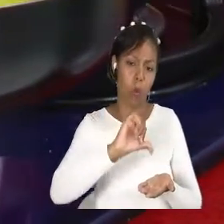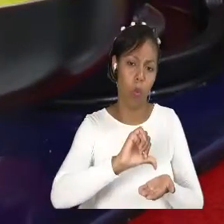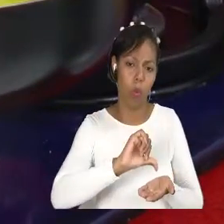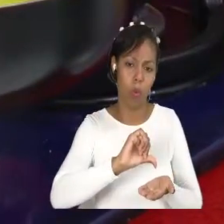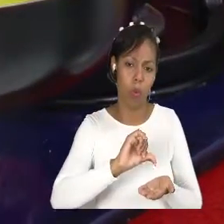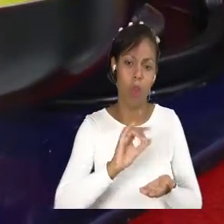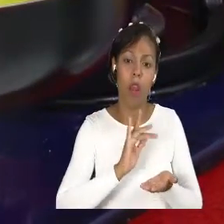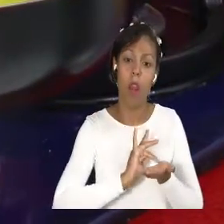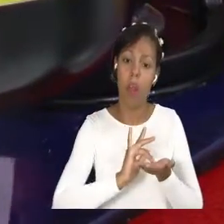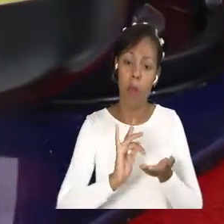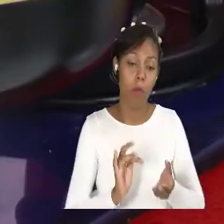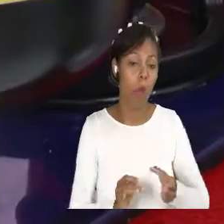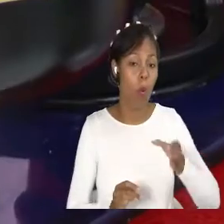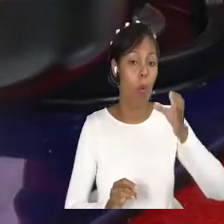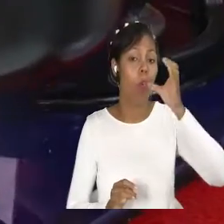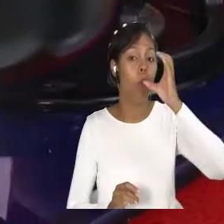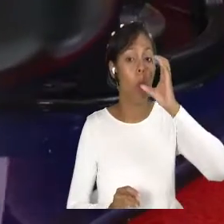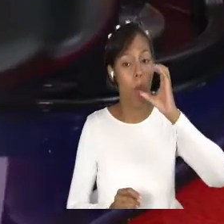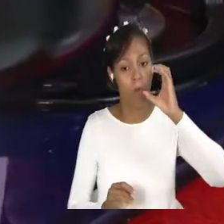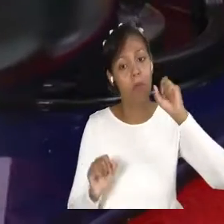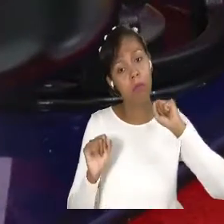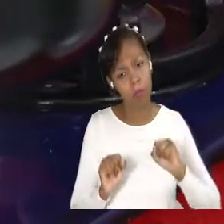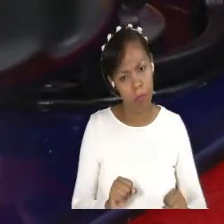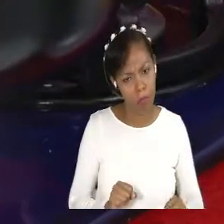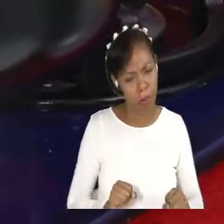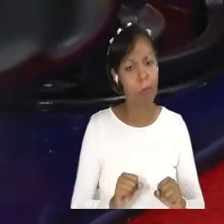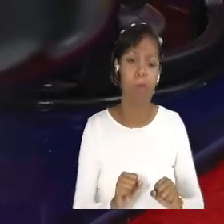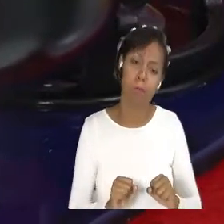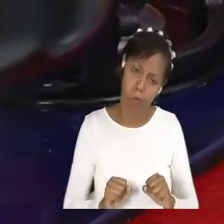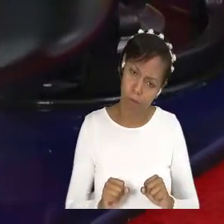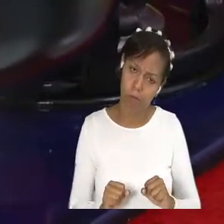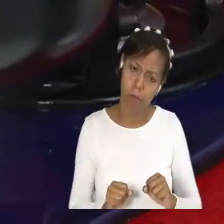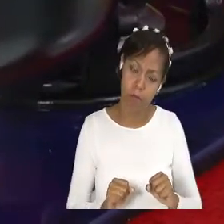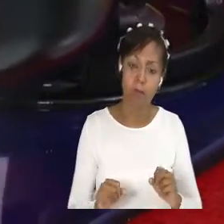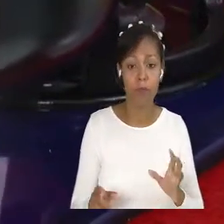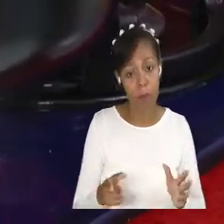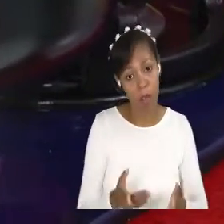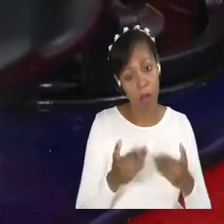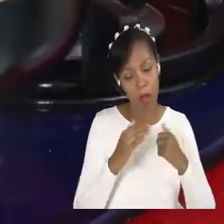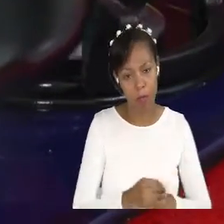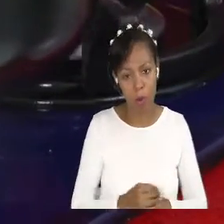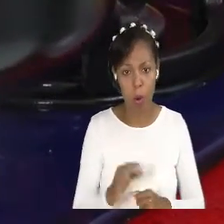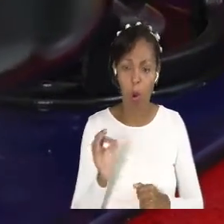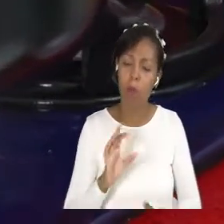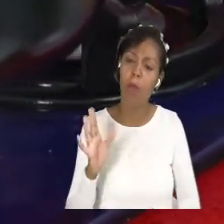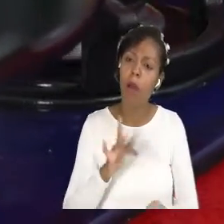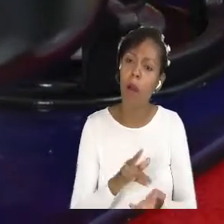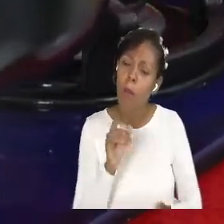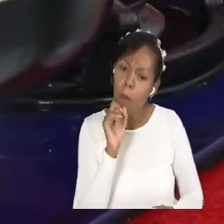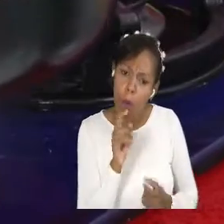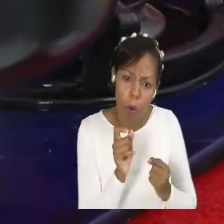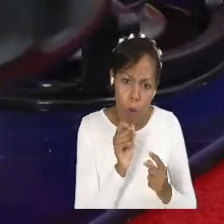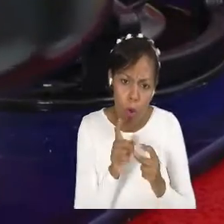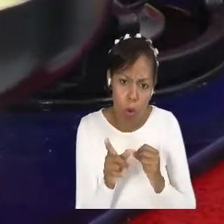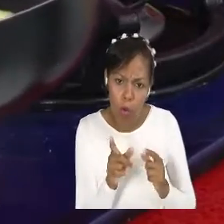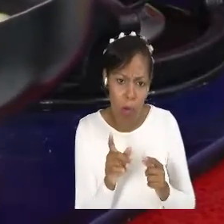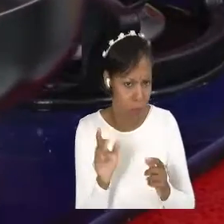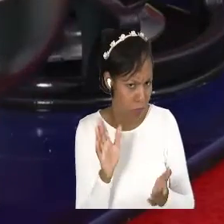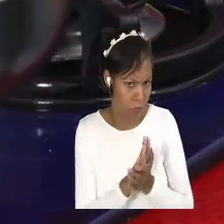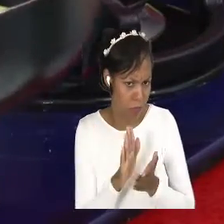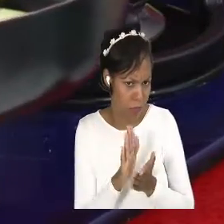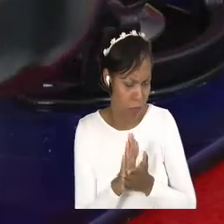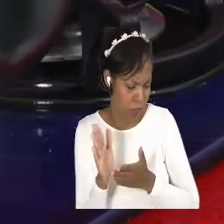que pueden llegar y preguntar por todo lo que deseen, porque no se les cobra ni por la preguntada en la entrada ni por la preguntada en la salida.